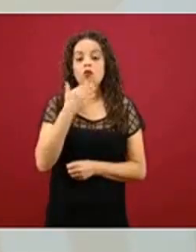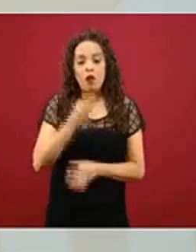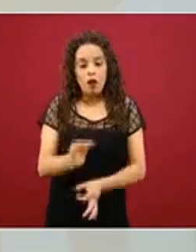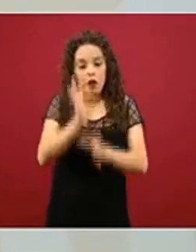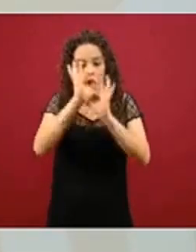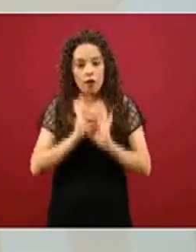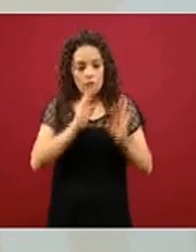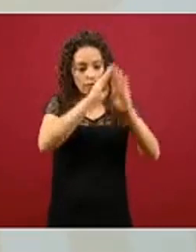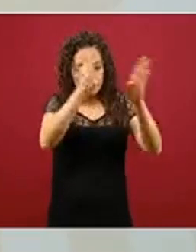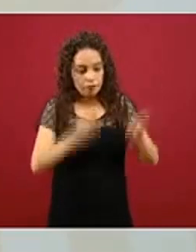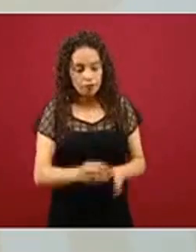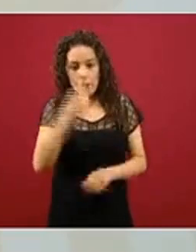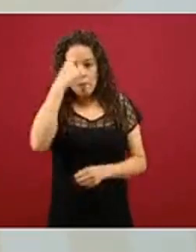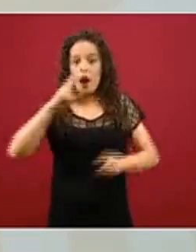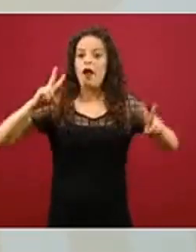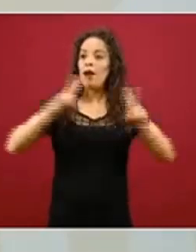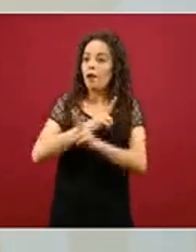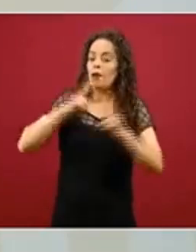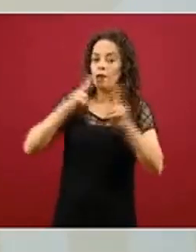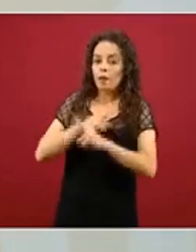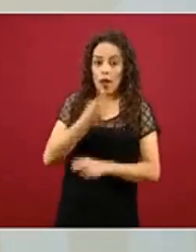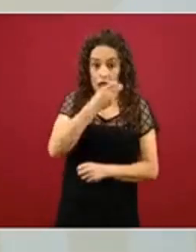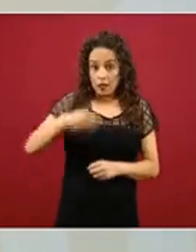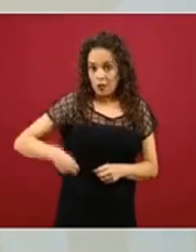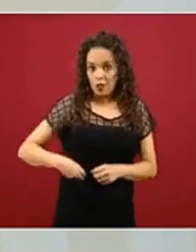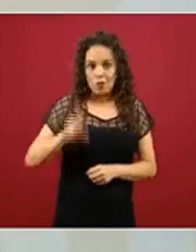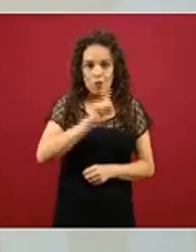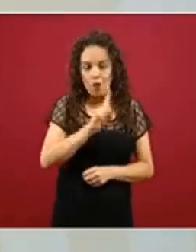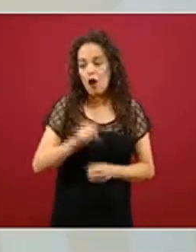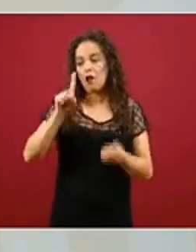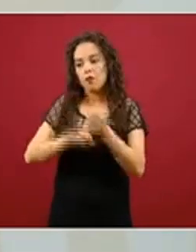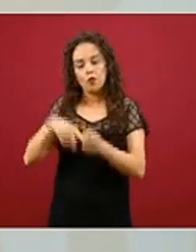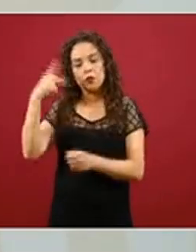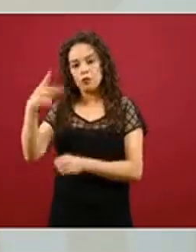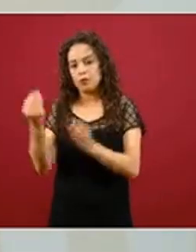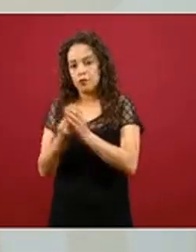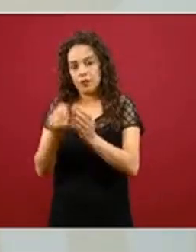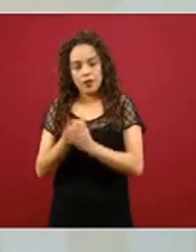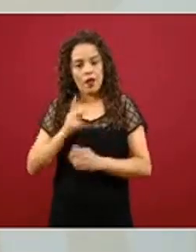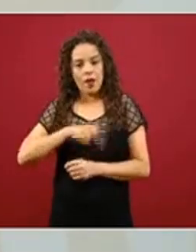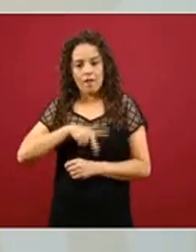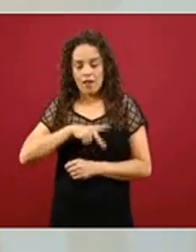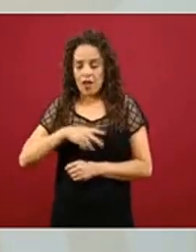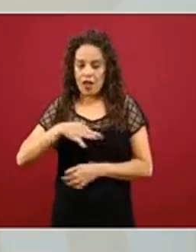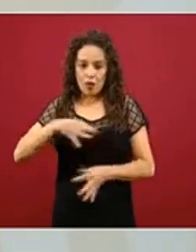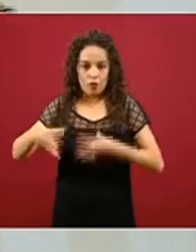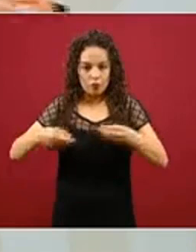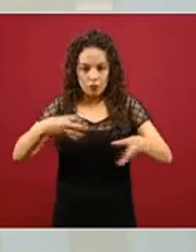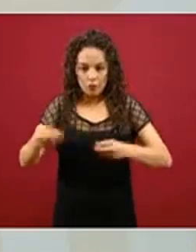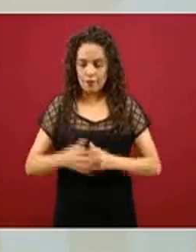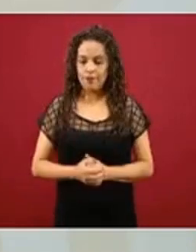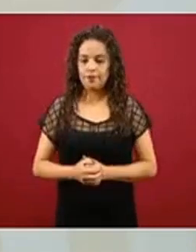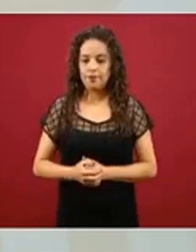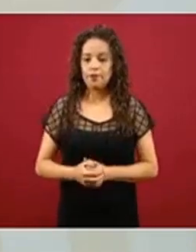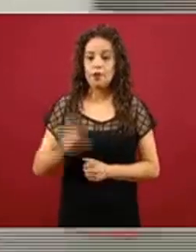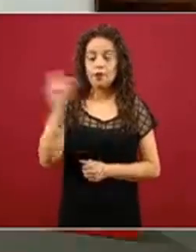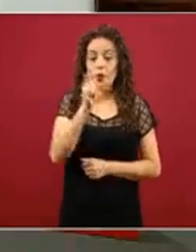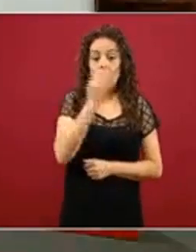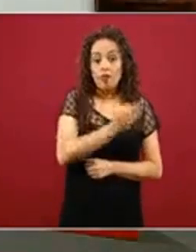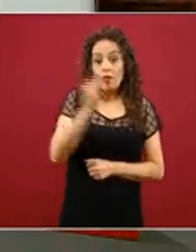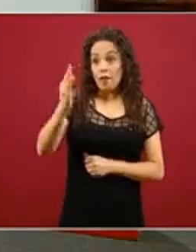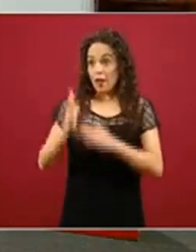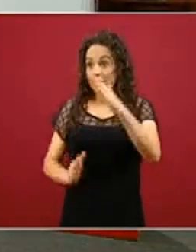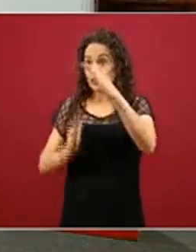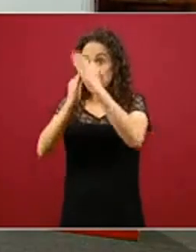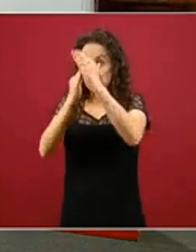En resumen, logramos que hubiera menos casos por día, sobre todo en el pico, logramos desplazar la fecha del pico